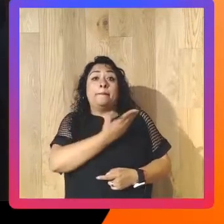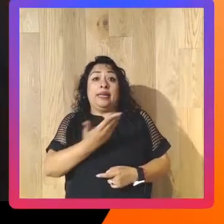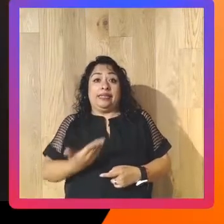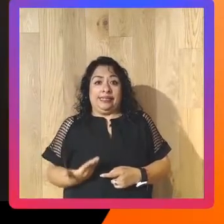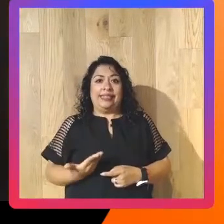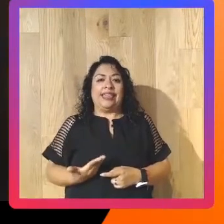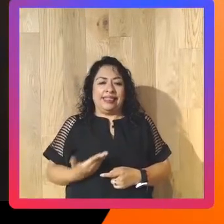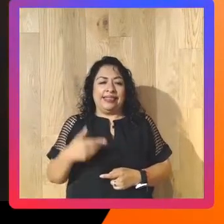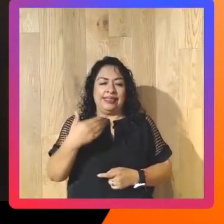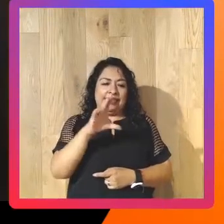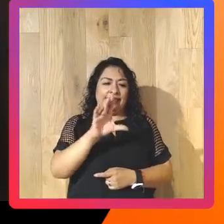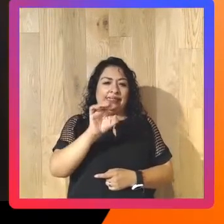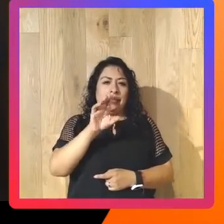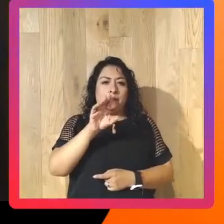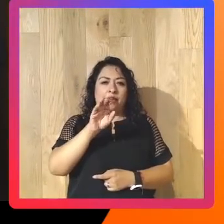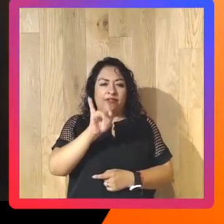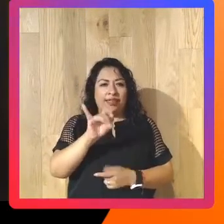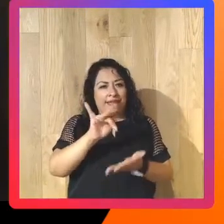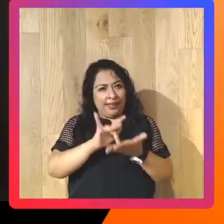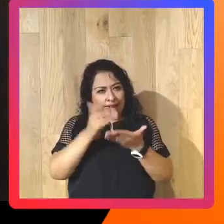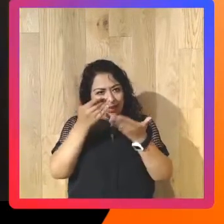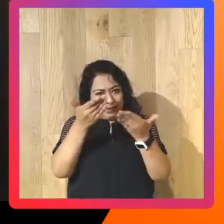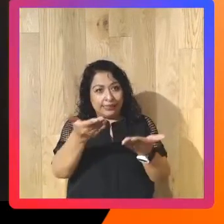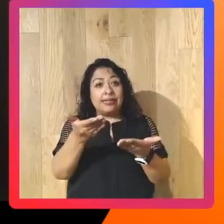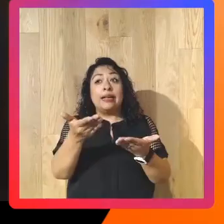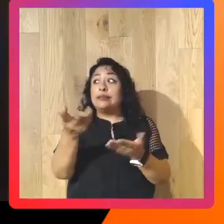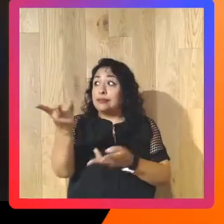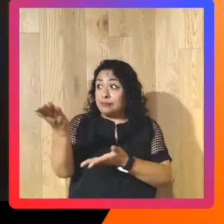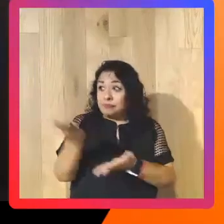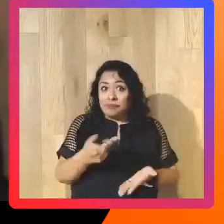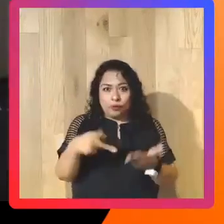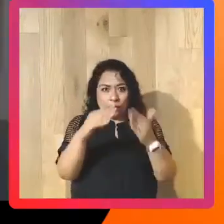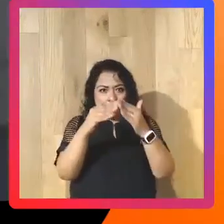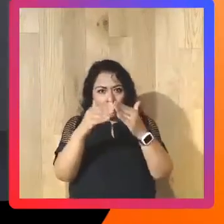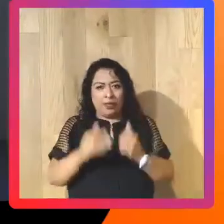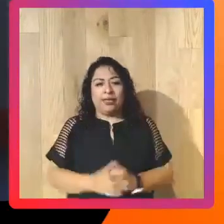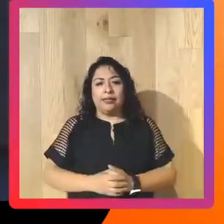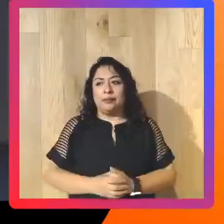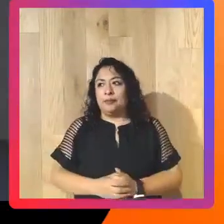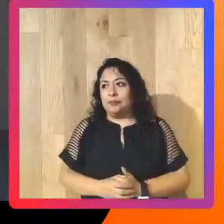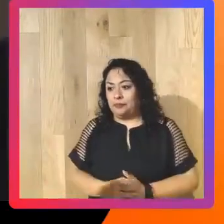presidente ejecutivo de CEMEFI. Gracias, Ricardo, por recibirnos en casa.